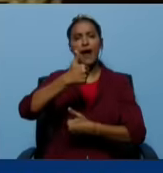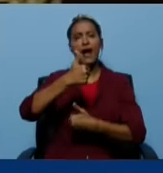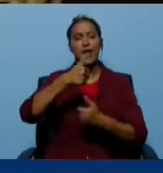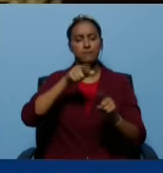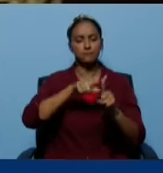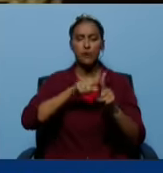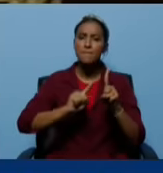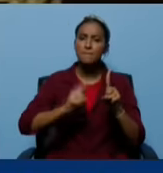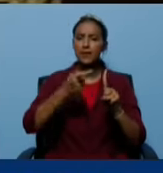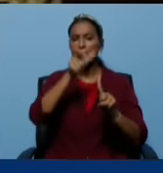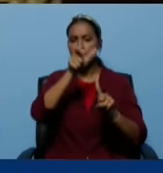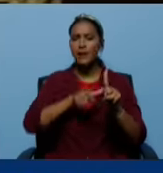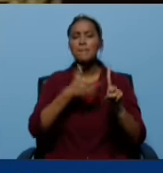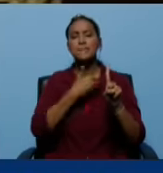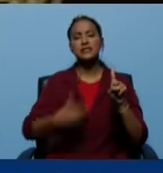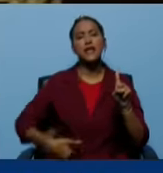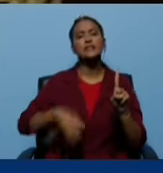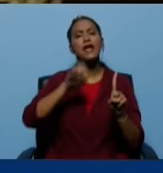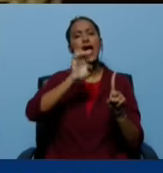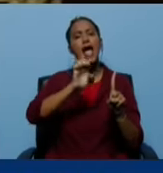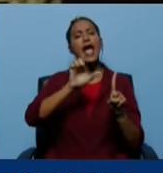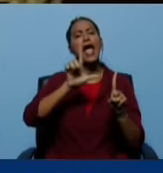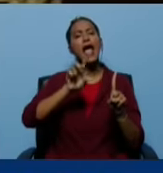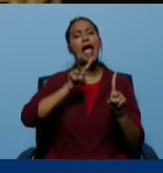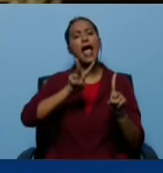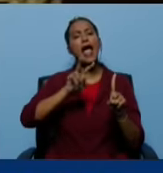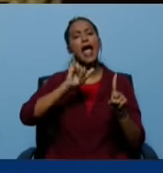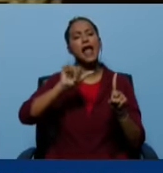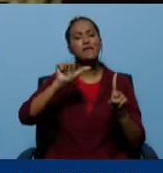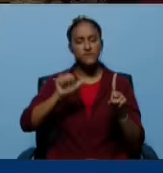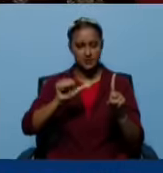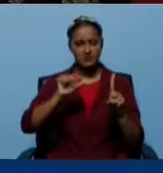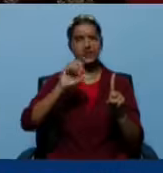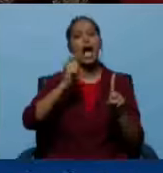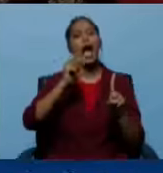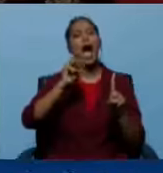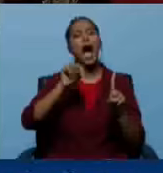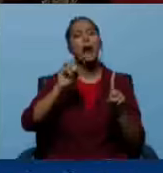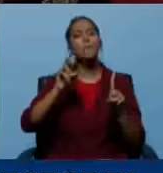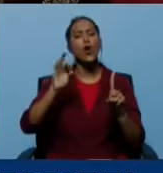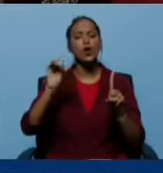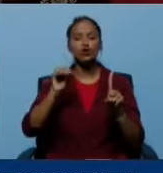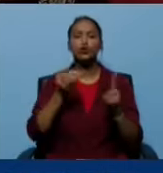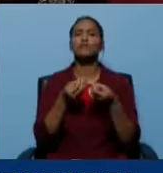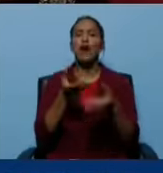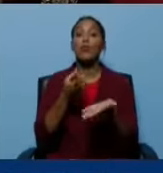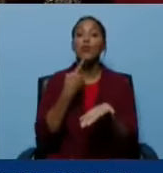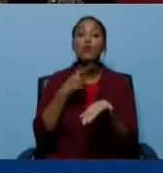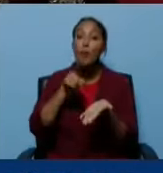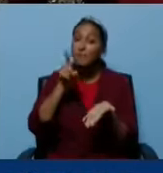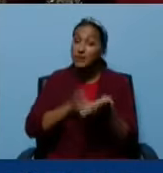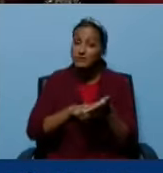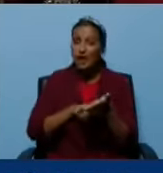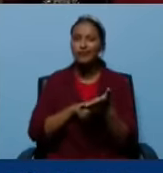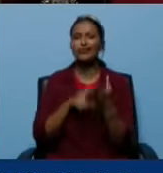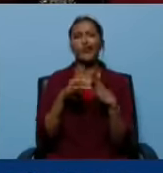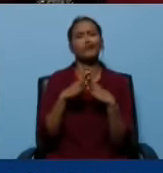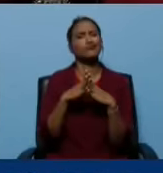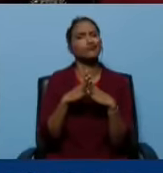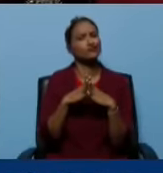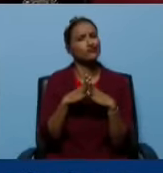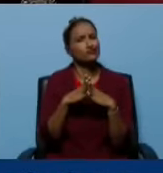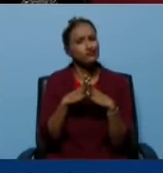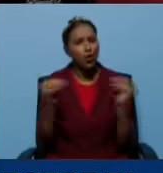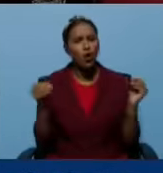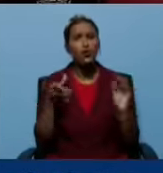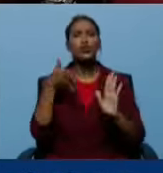presidente, doctor Elvis Eduardo Hidrobo Abomoroso, dando cumplimiento a cabalidad con el